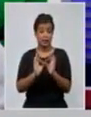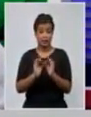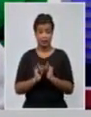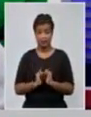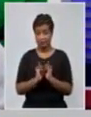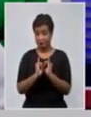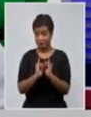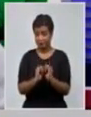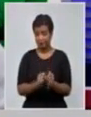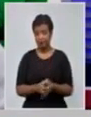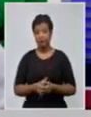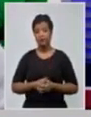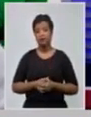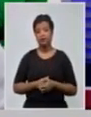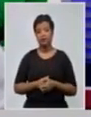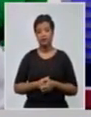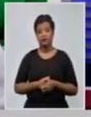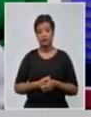de